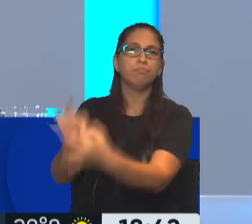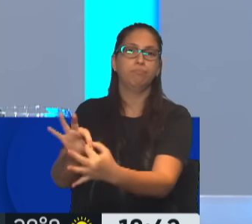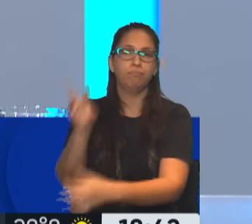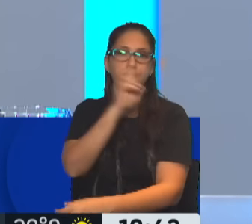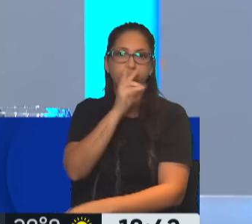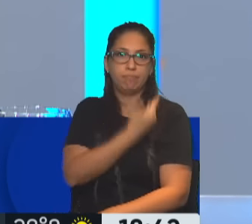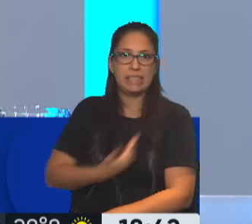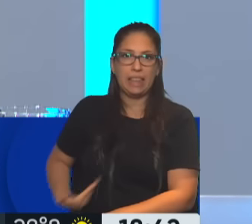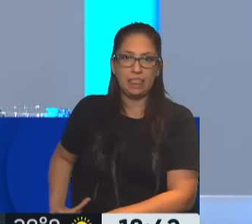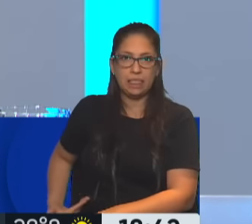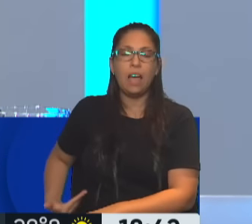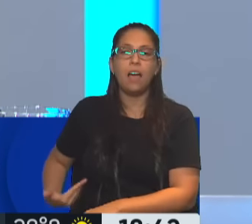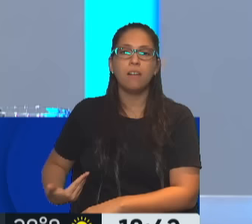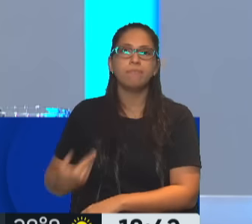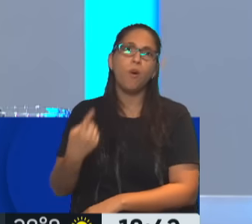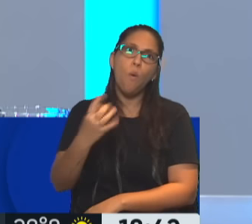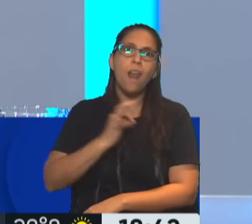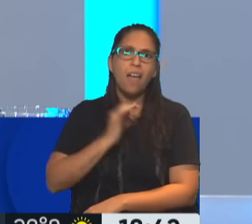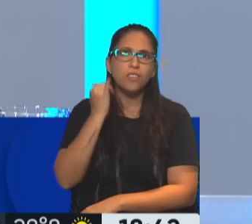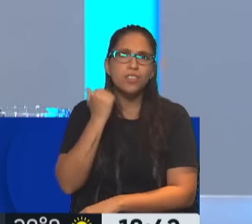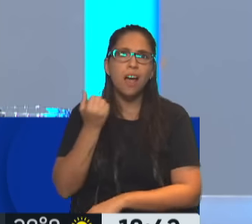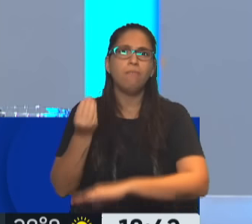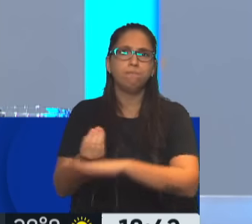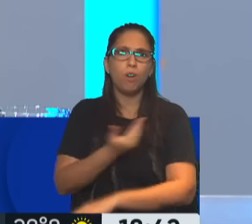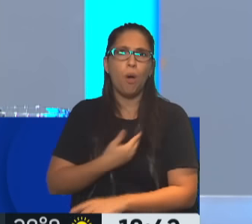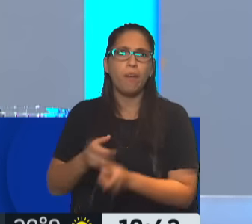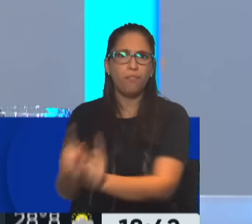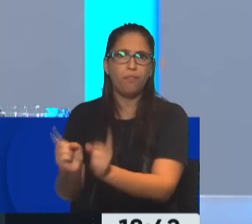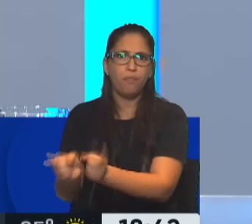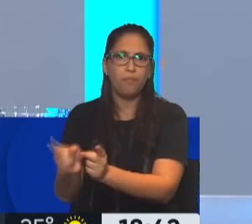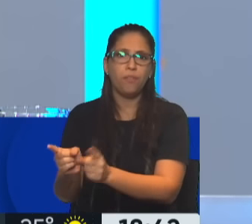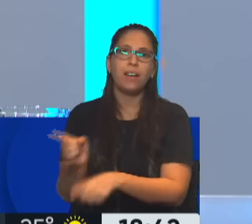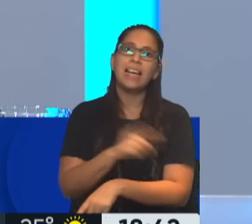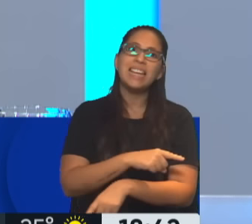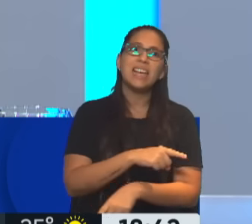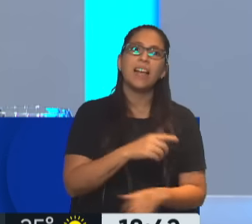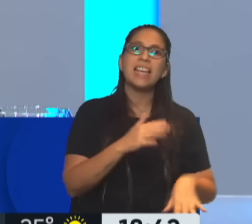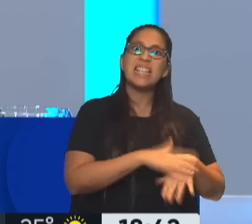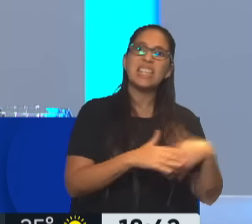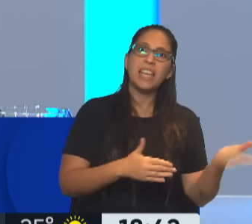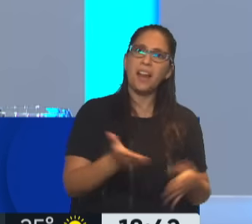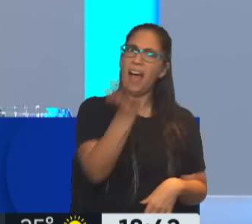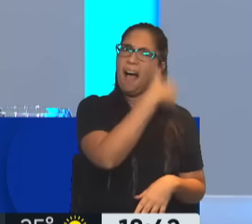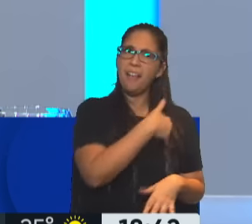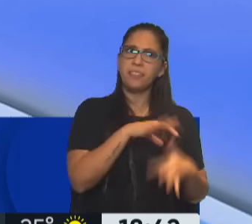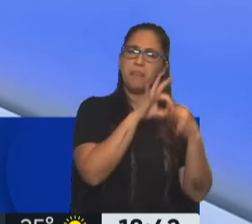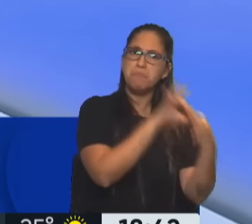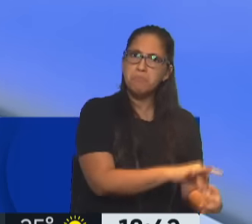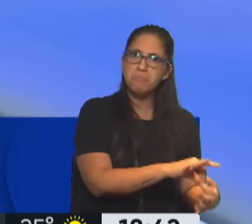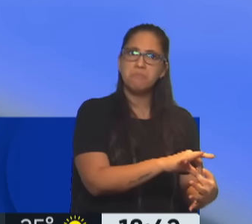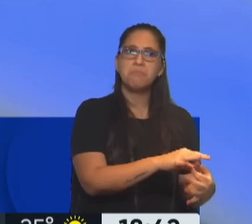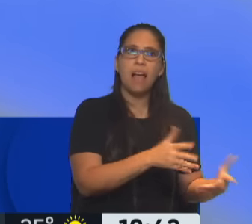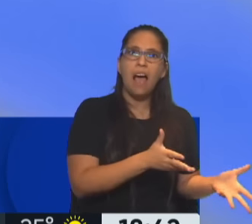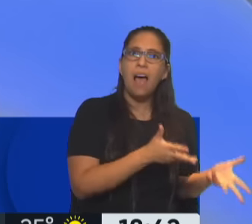más de un año de gobierno, pese a que ella había llegado con los sectores de izquierda. De hecho, bueno, los sectores de izquierda eran quienes habían